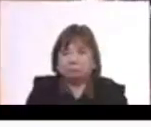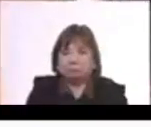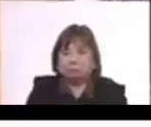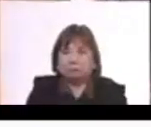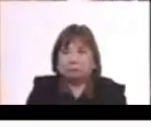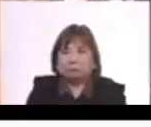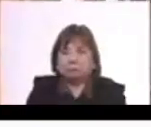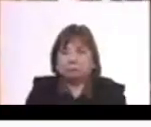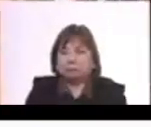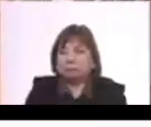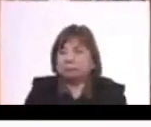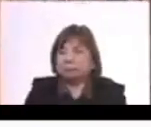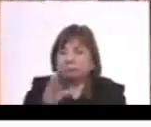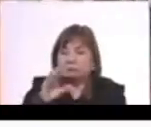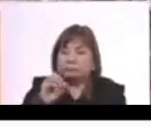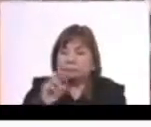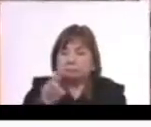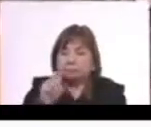Portero López.